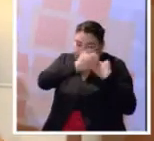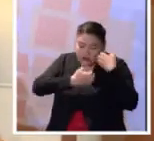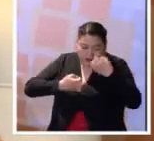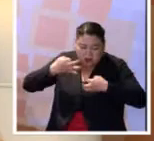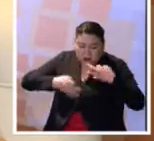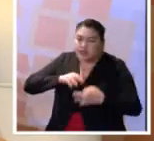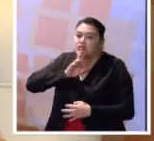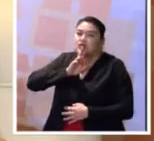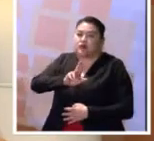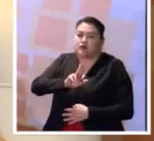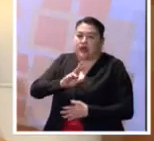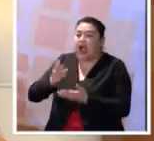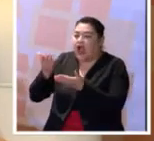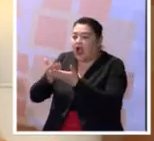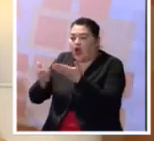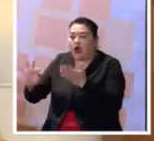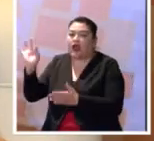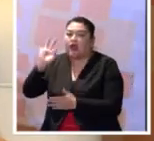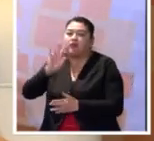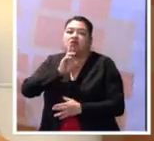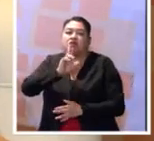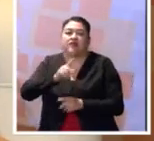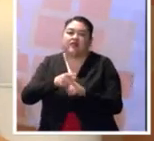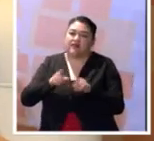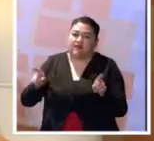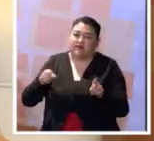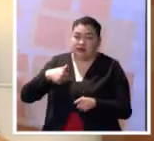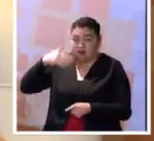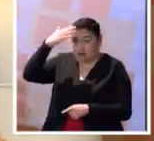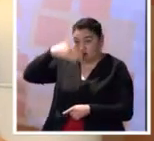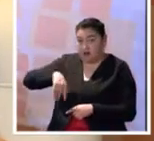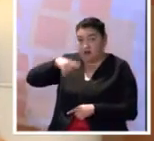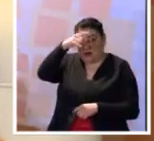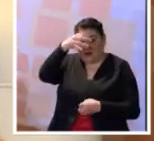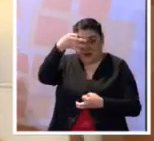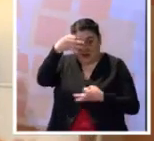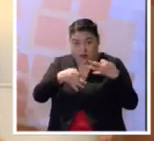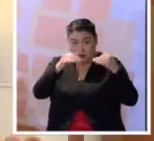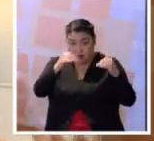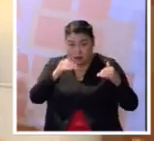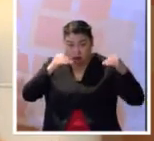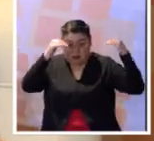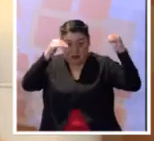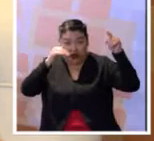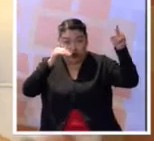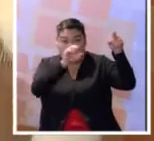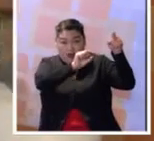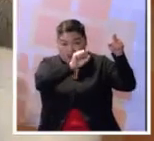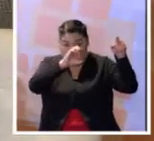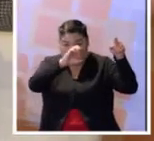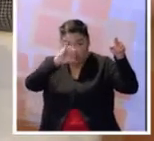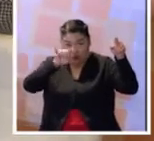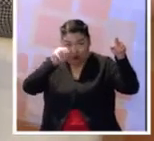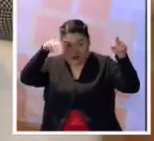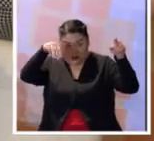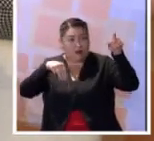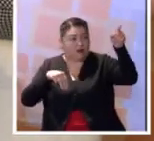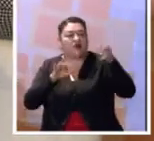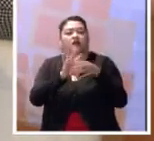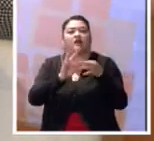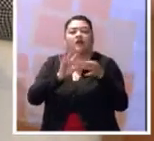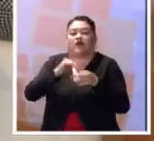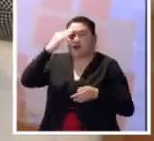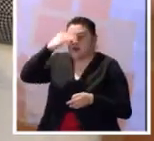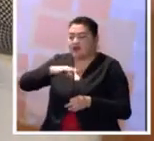entonces, hoy la Suprema Corte nos dice, a ver, hay dos tipos de elecciones, la elección y resultados de mayoría relativa, que culmina